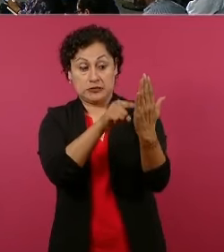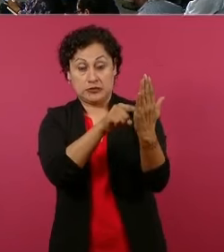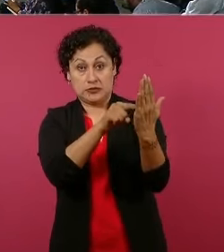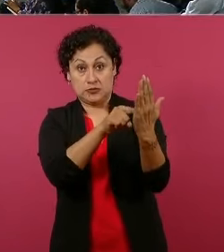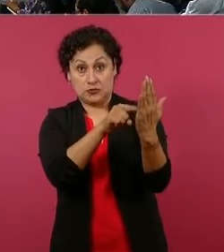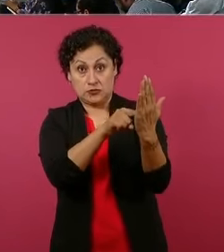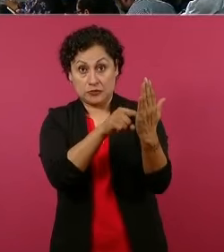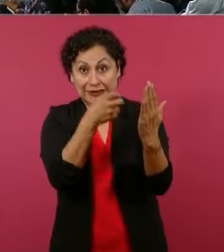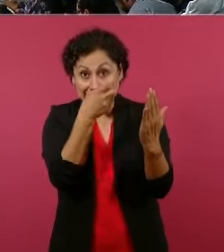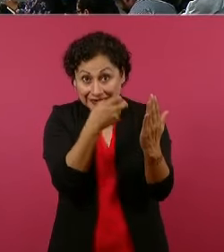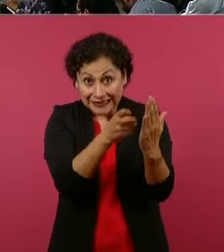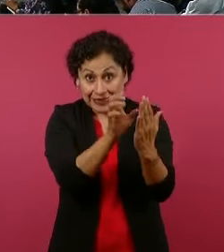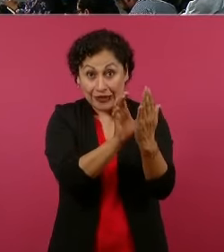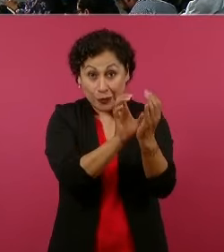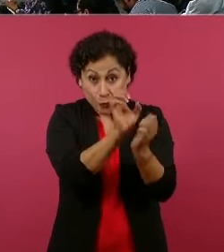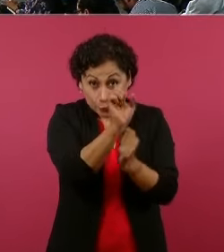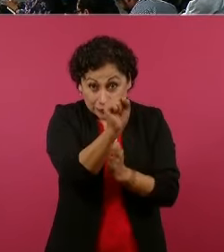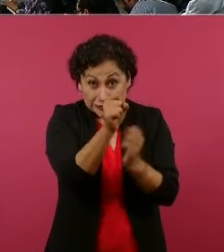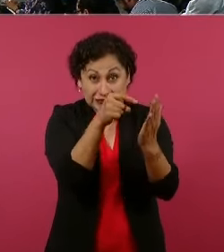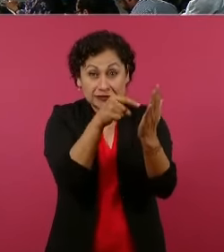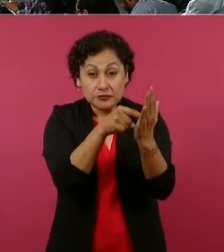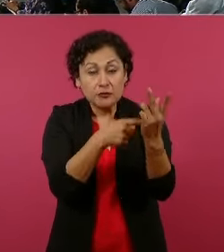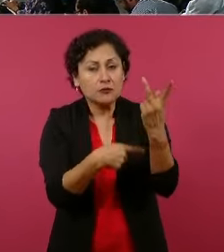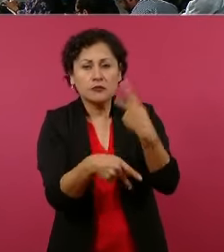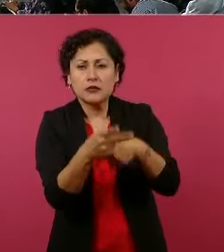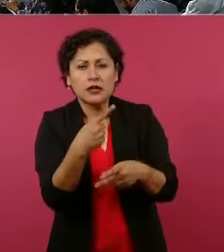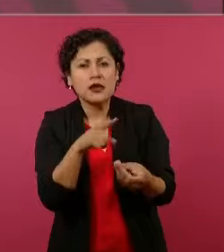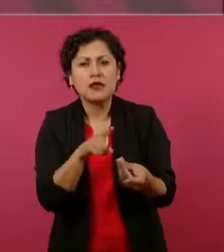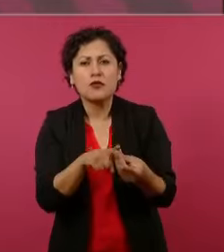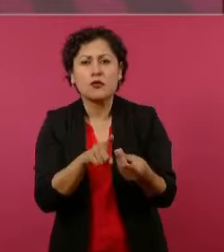la Constitución que surgió de la Revolución